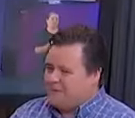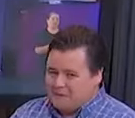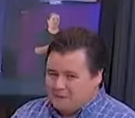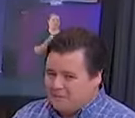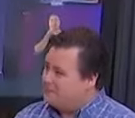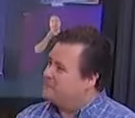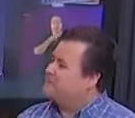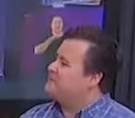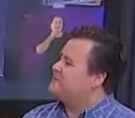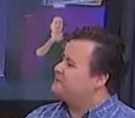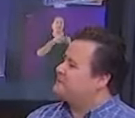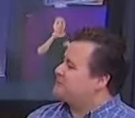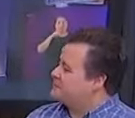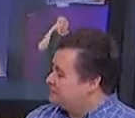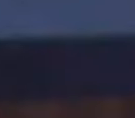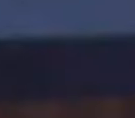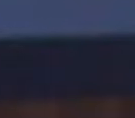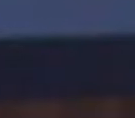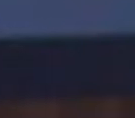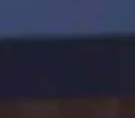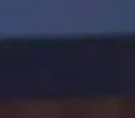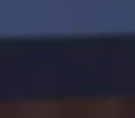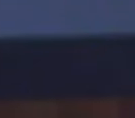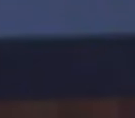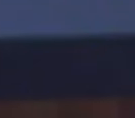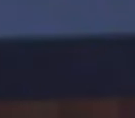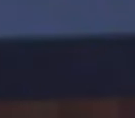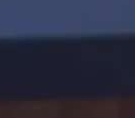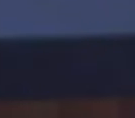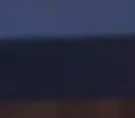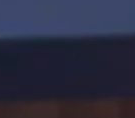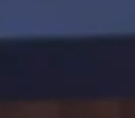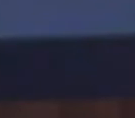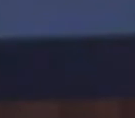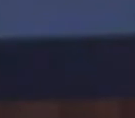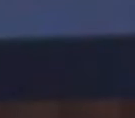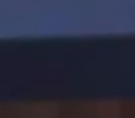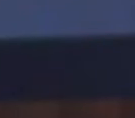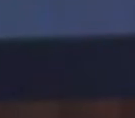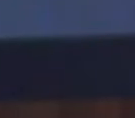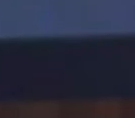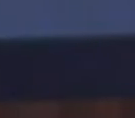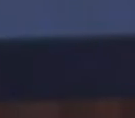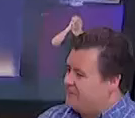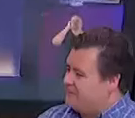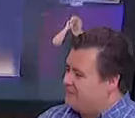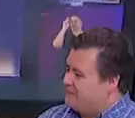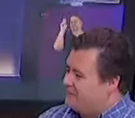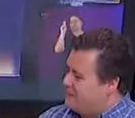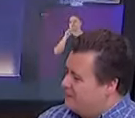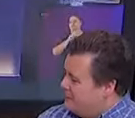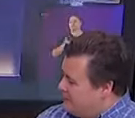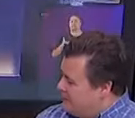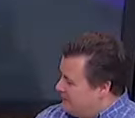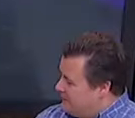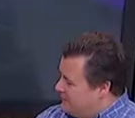funcionan a todos Yo estaba pensando que ya te ibas a presentar como estilo mes pero qué bueno que no no la verdad es que no no quería arriesgarme ahí arrar yo